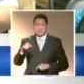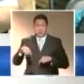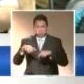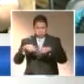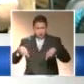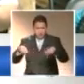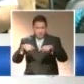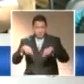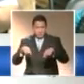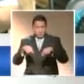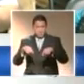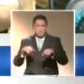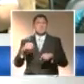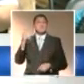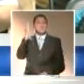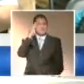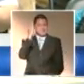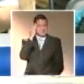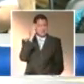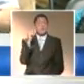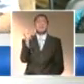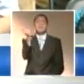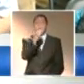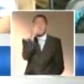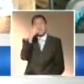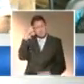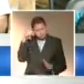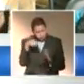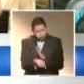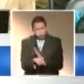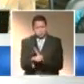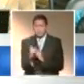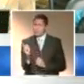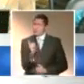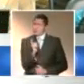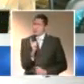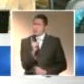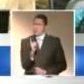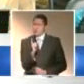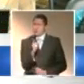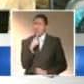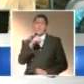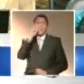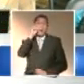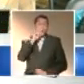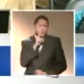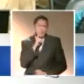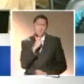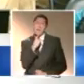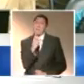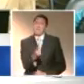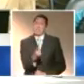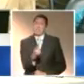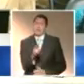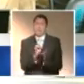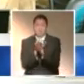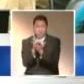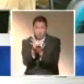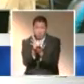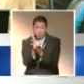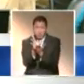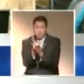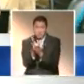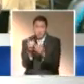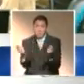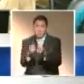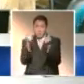gobernador García Carneiro son unos corruptos de vieja data, como se afirma en la grabación. Queremos que se